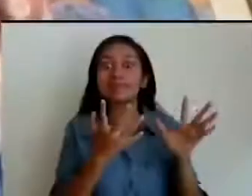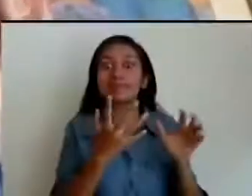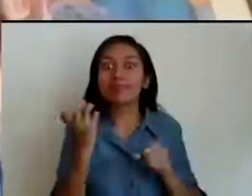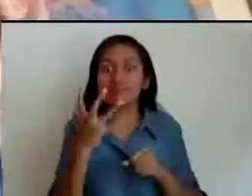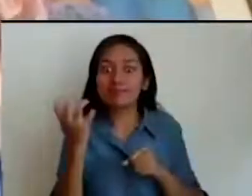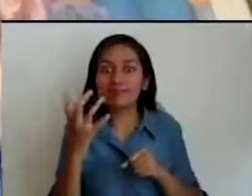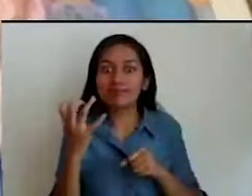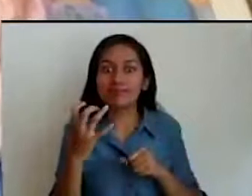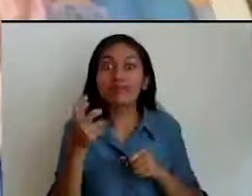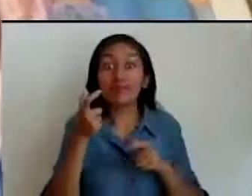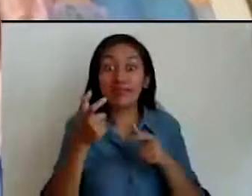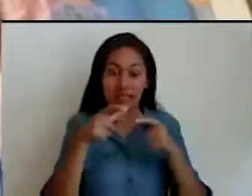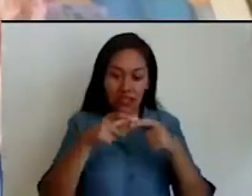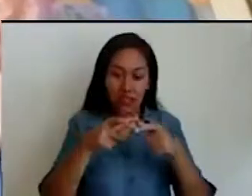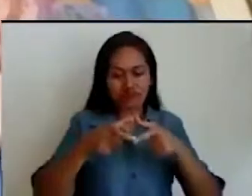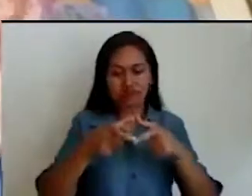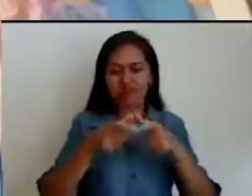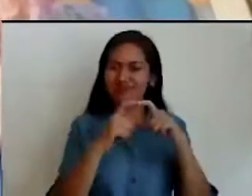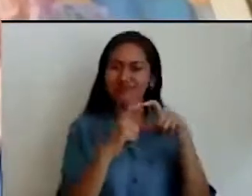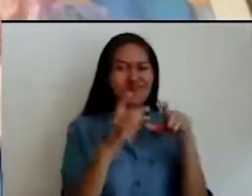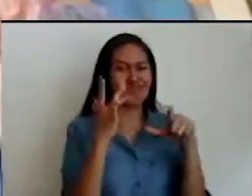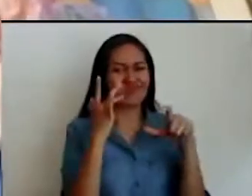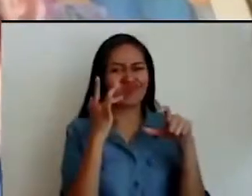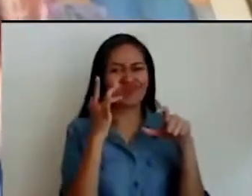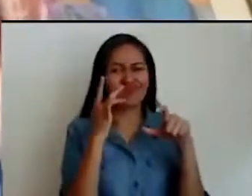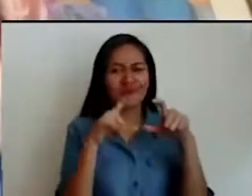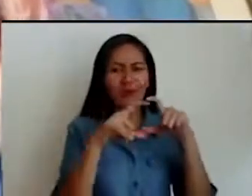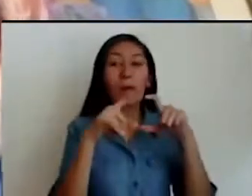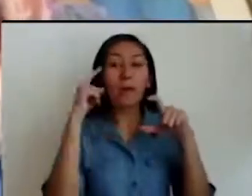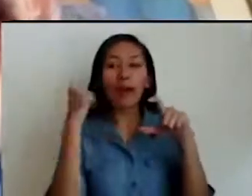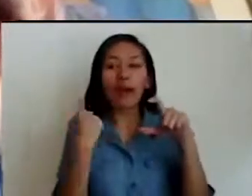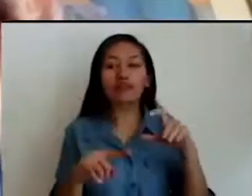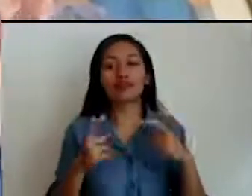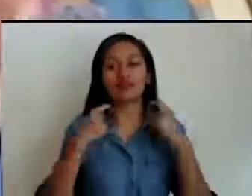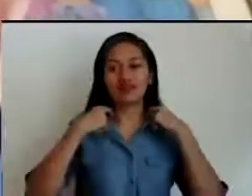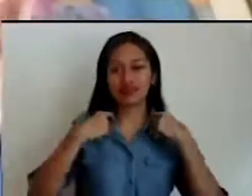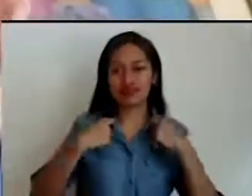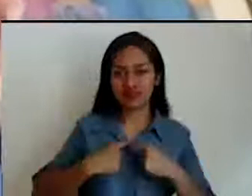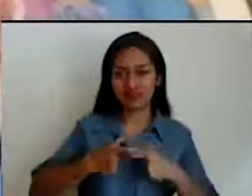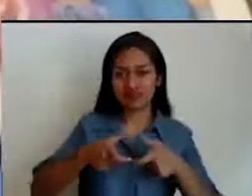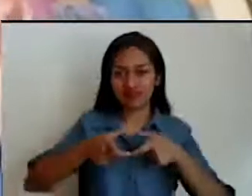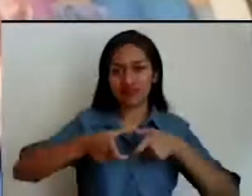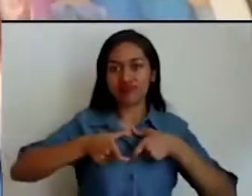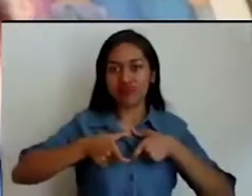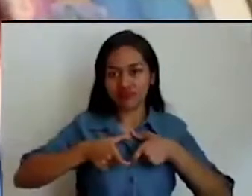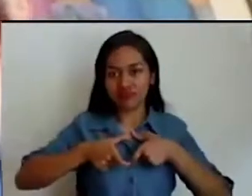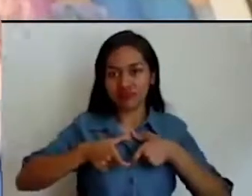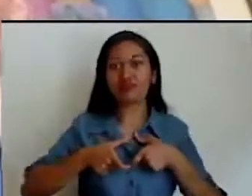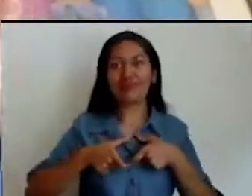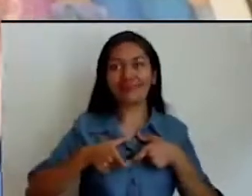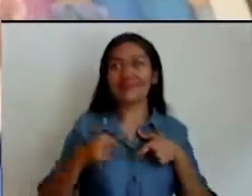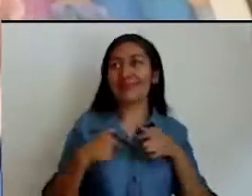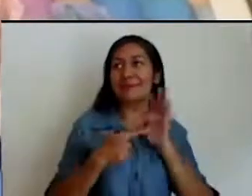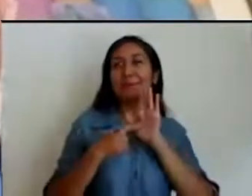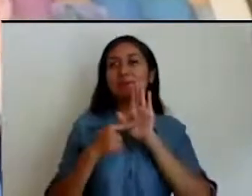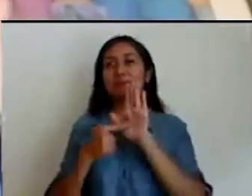como medallas de lujo que colgaban en collares y que servían para representar